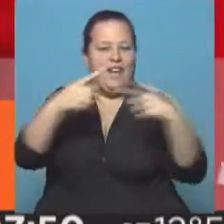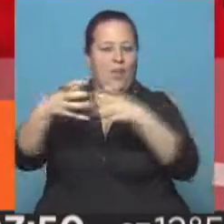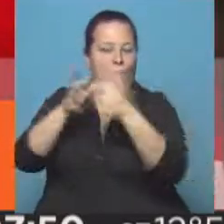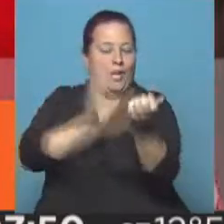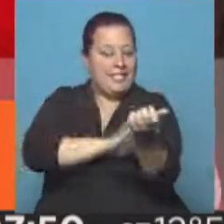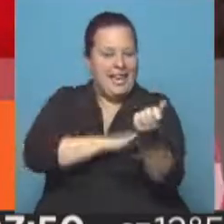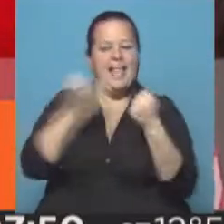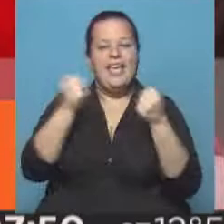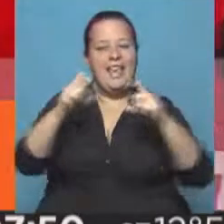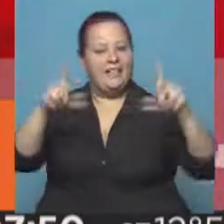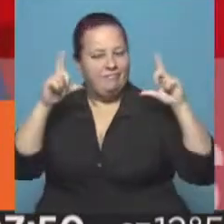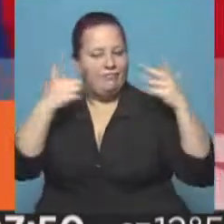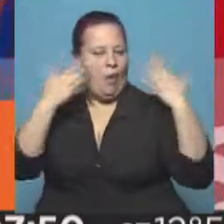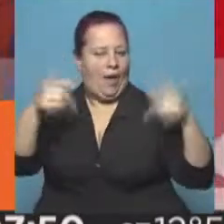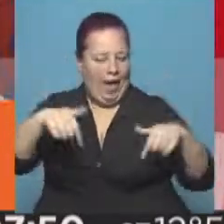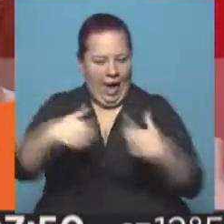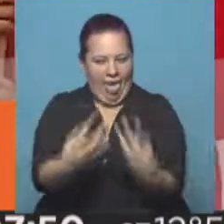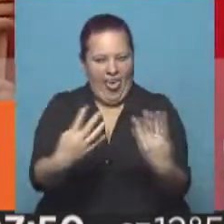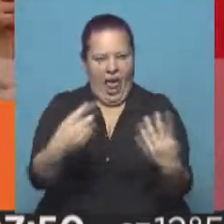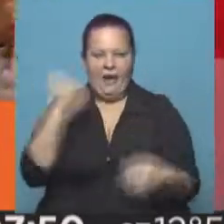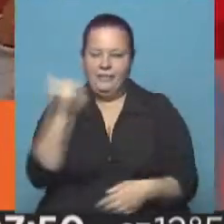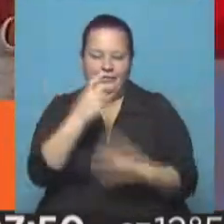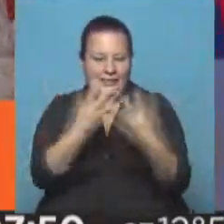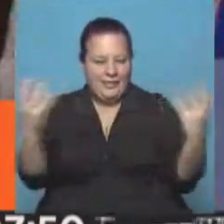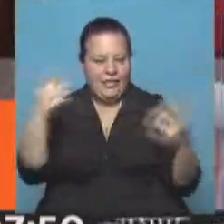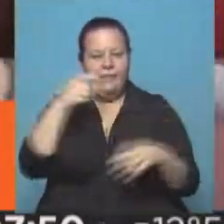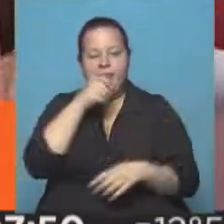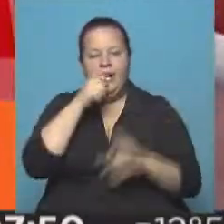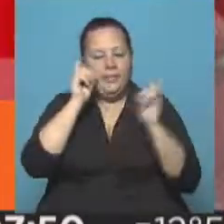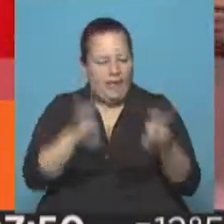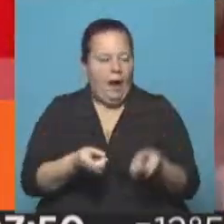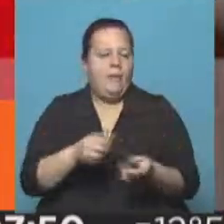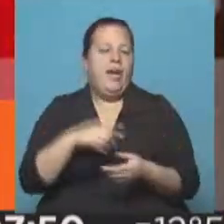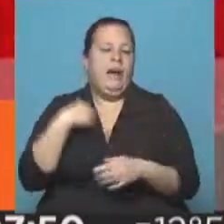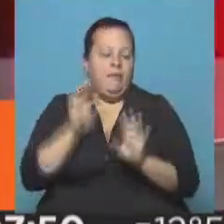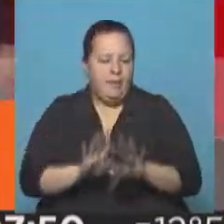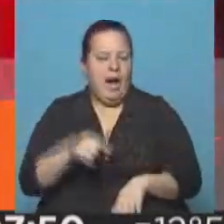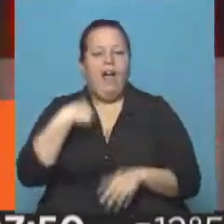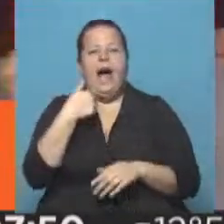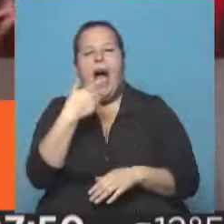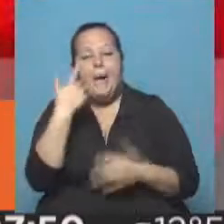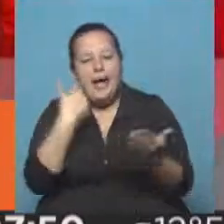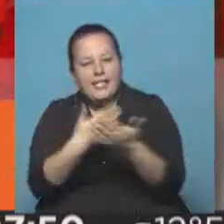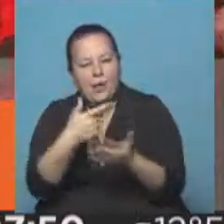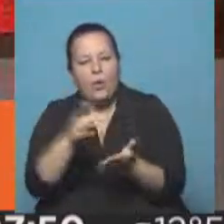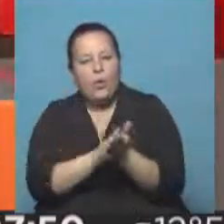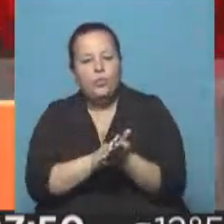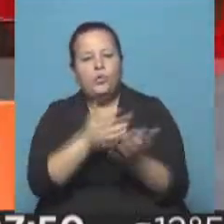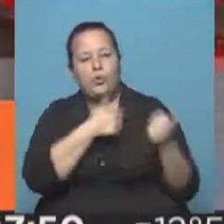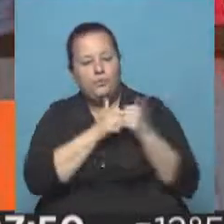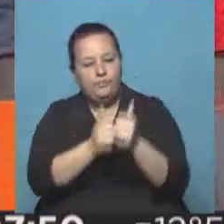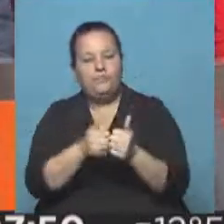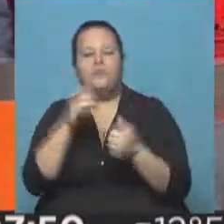izquierda que están queriendo protagonizar aquí adelante todo el vallado de prensa también que a su vez hicimos me voy a acercar un poquito a ver si ustedes Eh me siguen